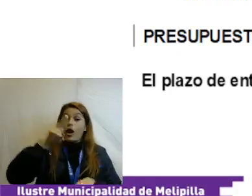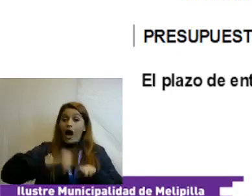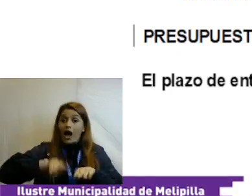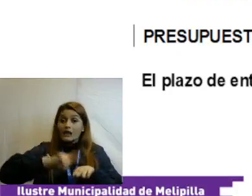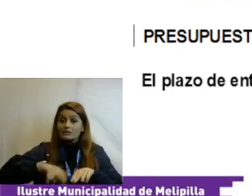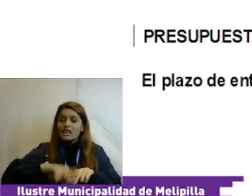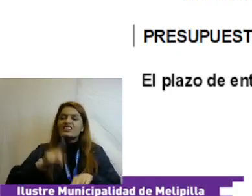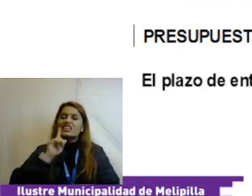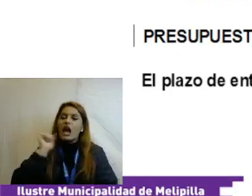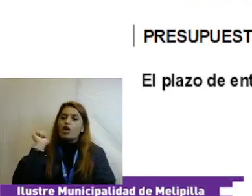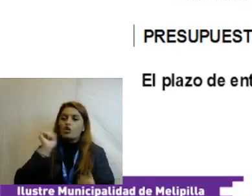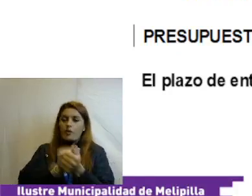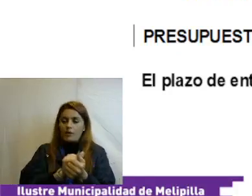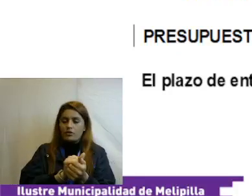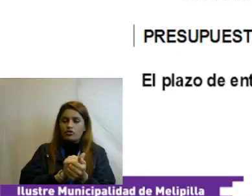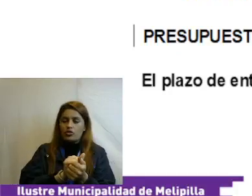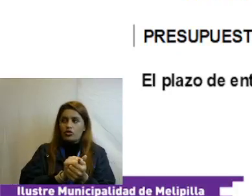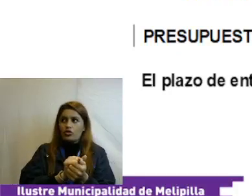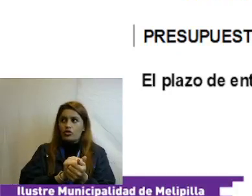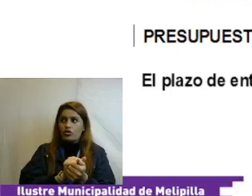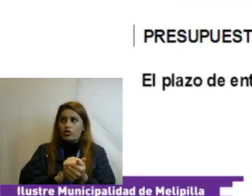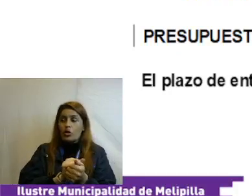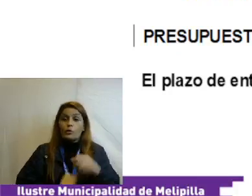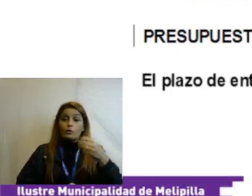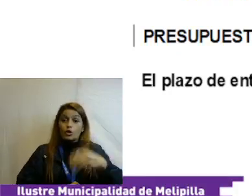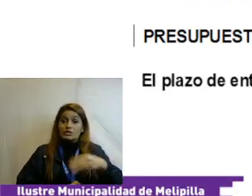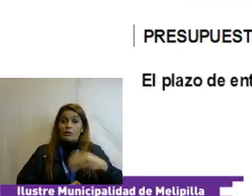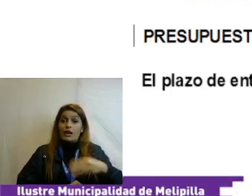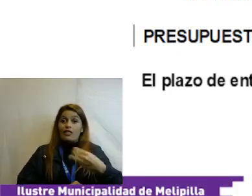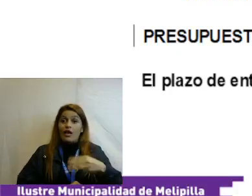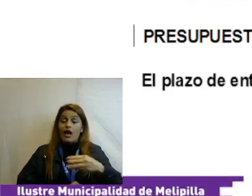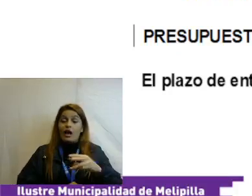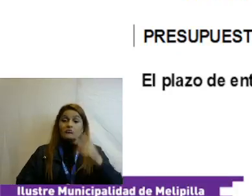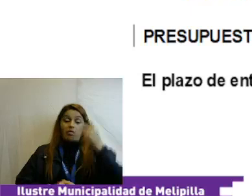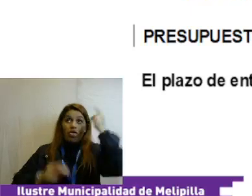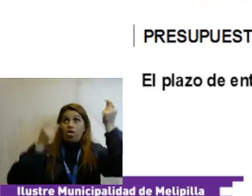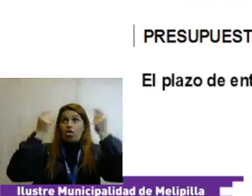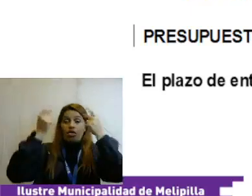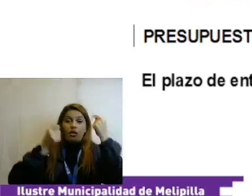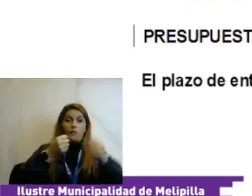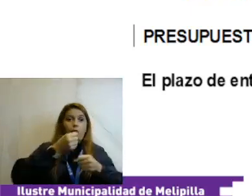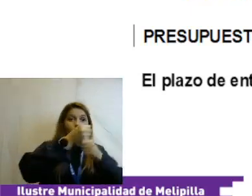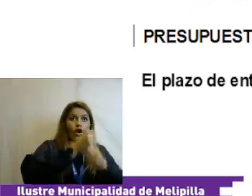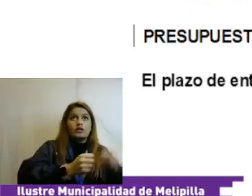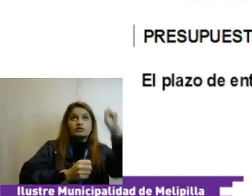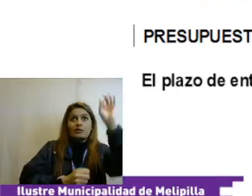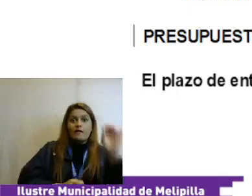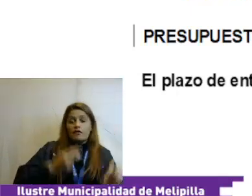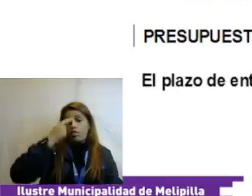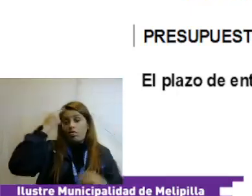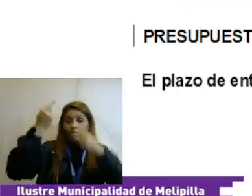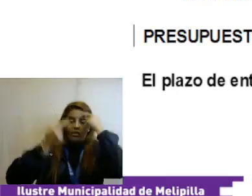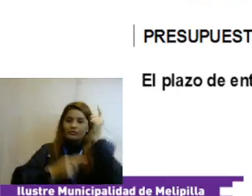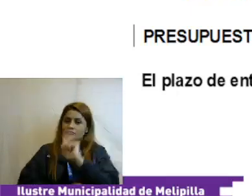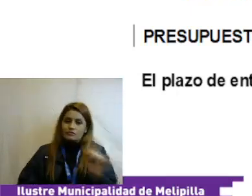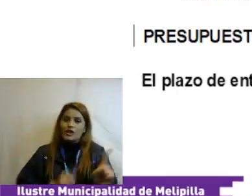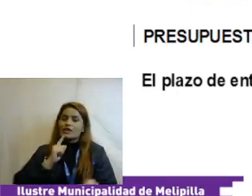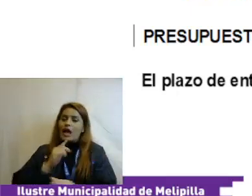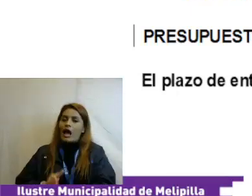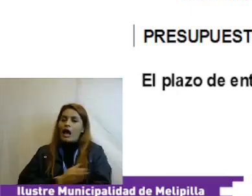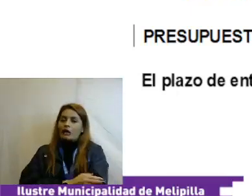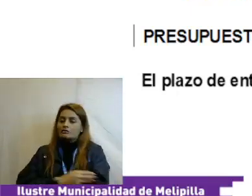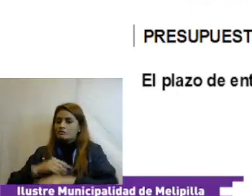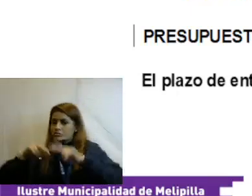un acompañamiento, por lo tanto, no es que el municipio llegue e instala los semáforos, no, también hay una validación